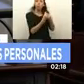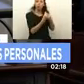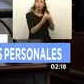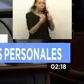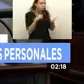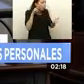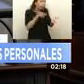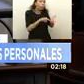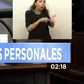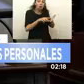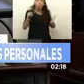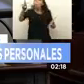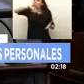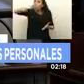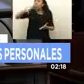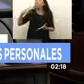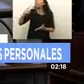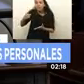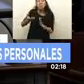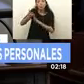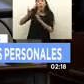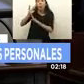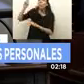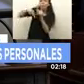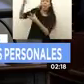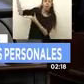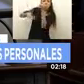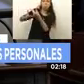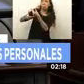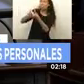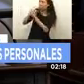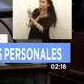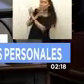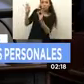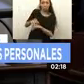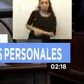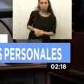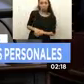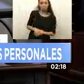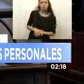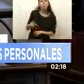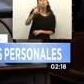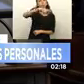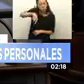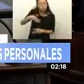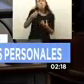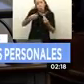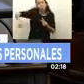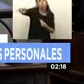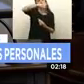las inversiones que ustedes decían que iban a venir porque ustedes creían muchos de ustedes creían